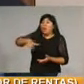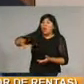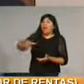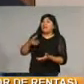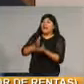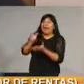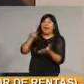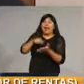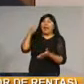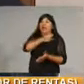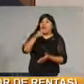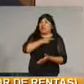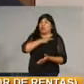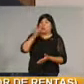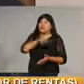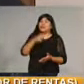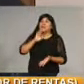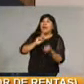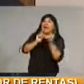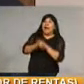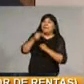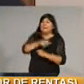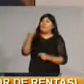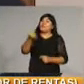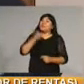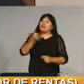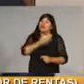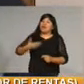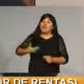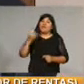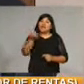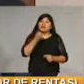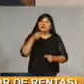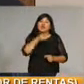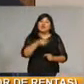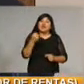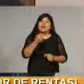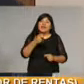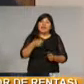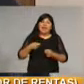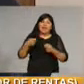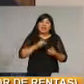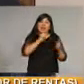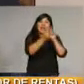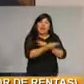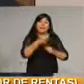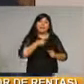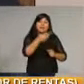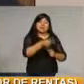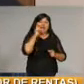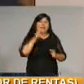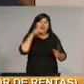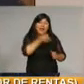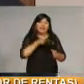titularidad necesitamos nosotros como como administración fiscal un trámite que debe hacerse en la dirección de inmueble para